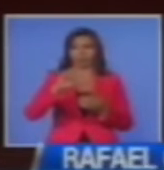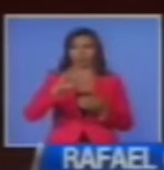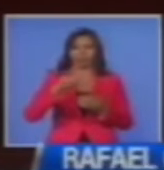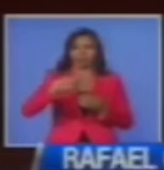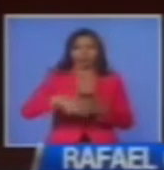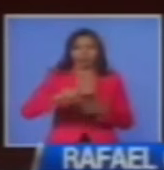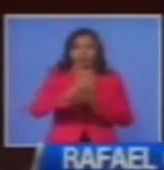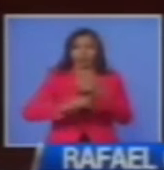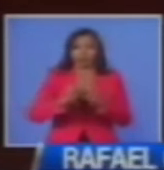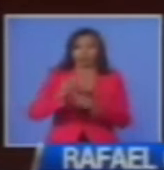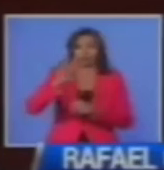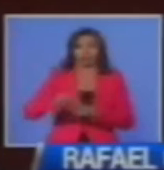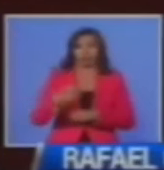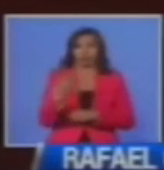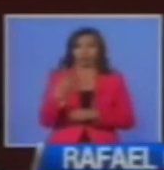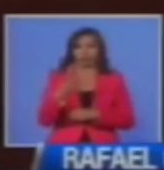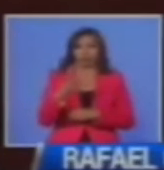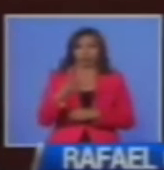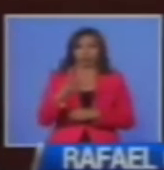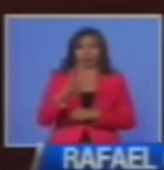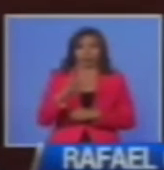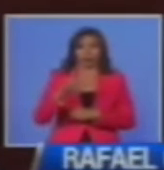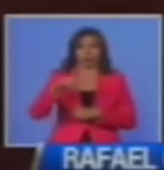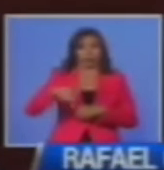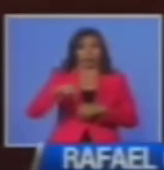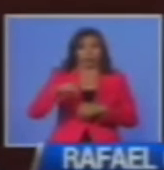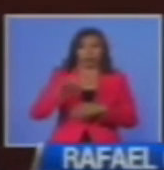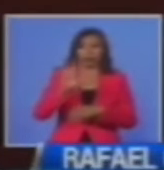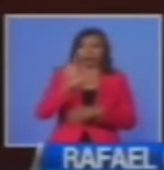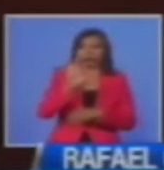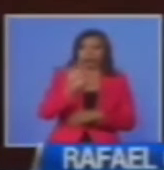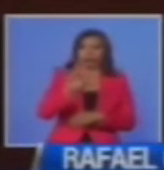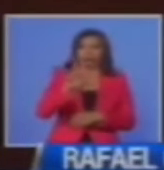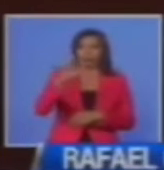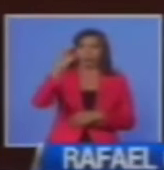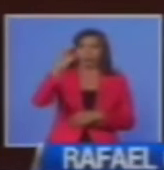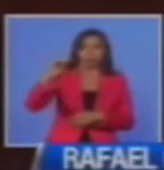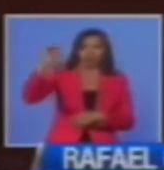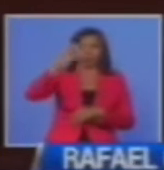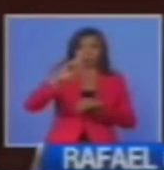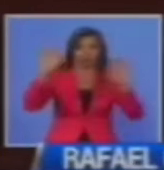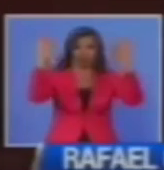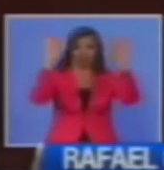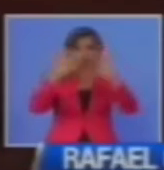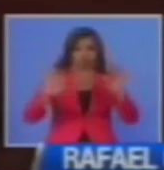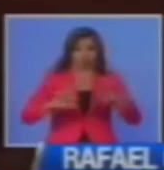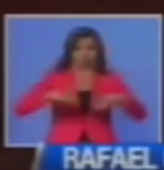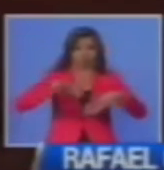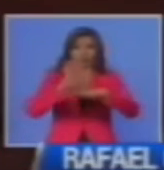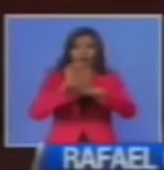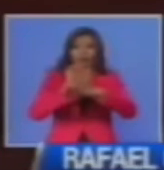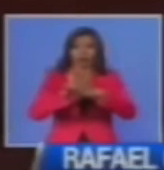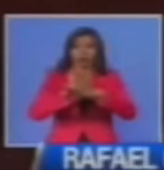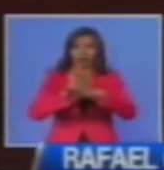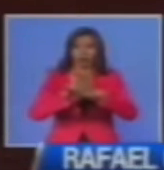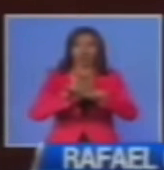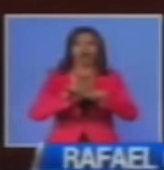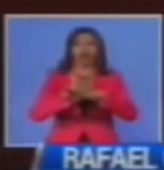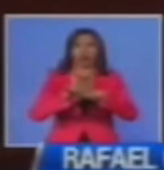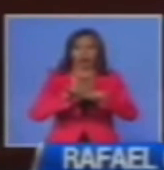2016 el 93 por de la energía eléctrica del país